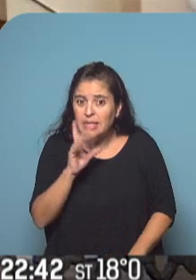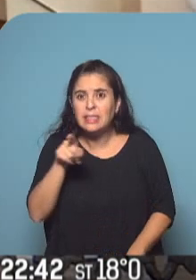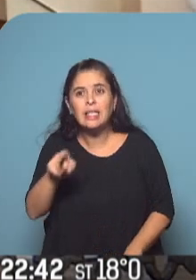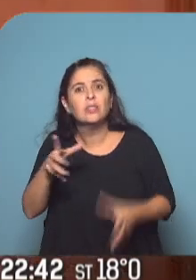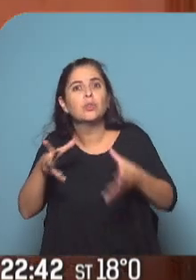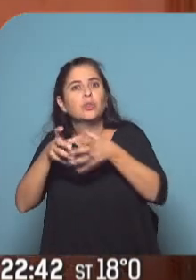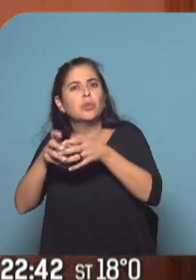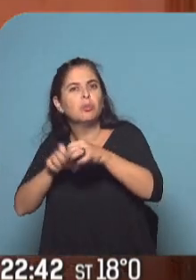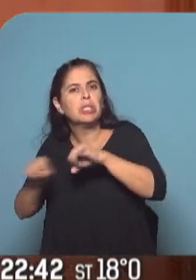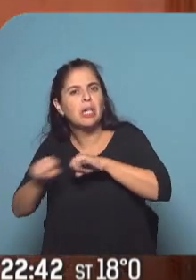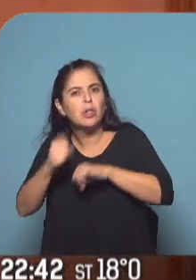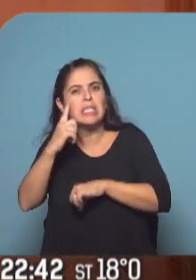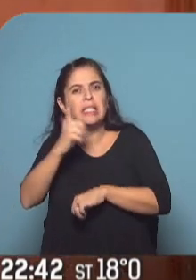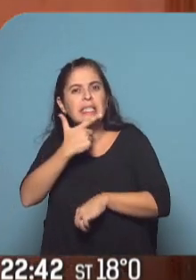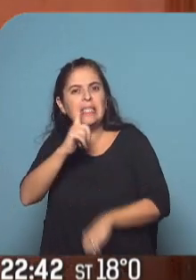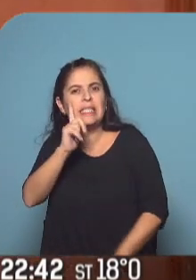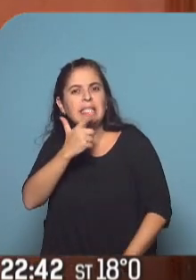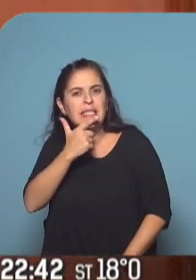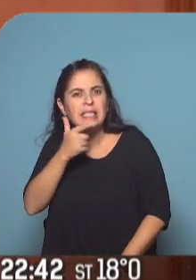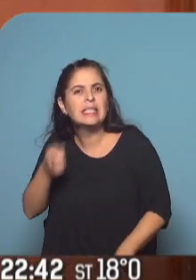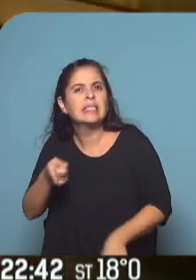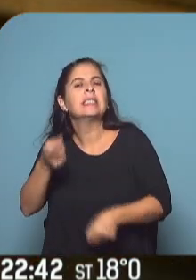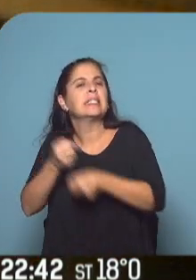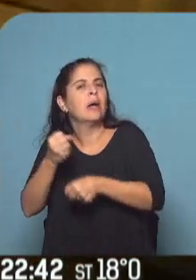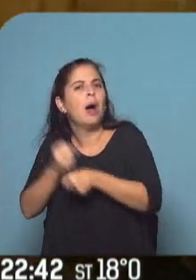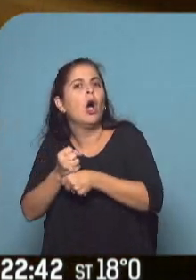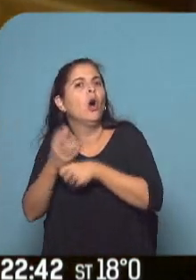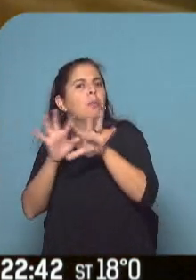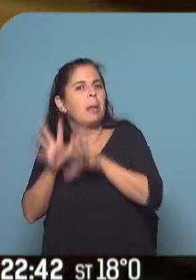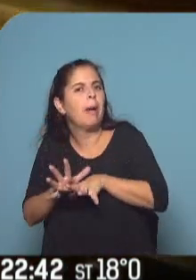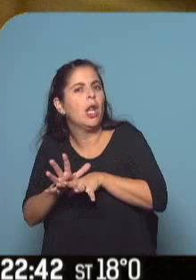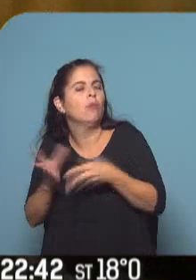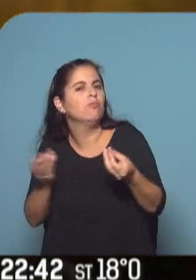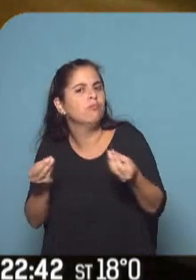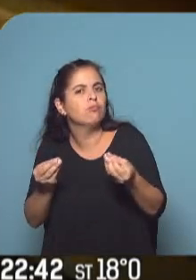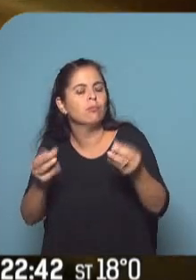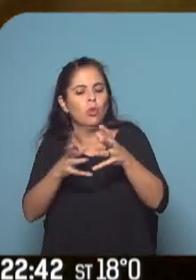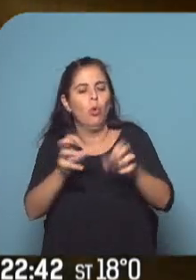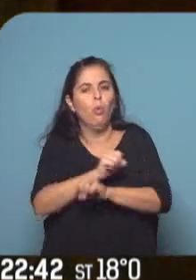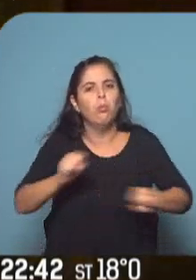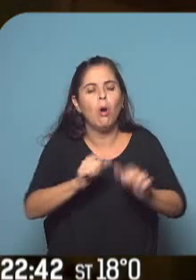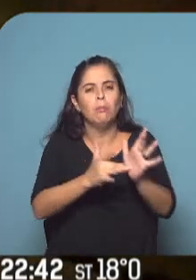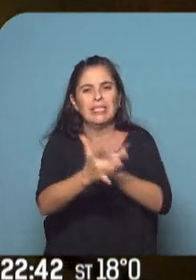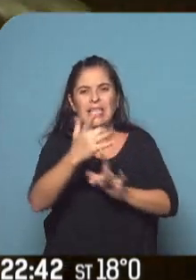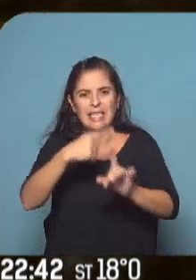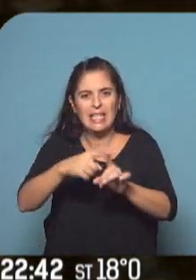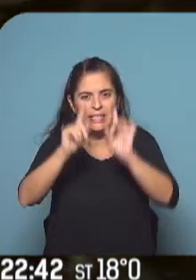las operaciones hacia blancos cristianos, la adopción de la modalidad de ataques suicidas y la logística.